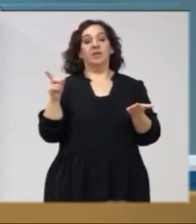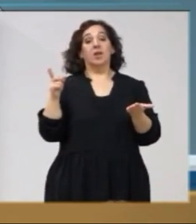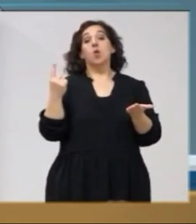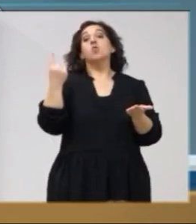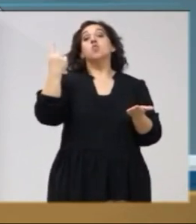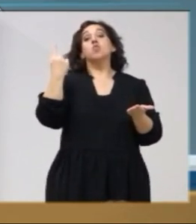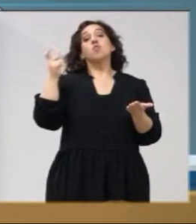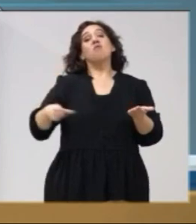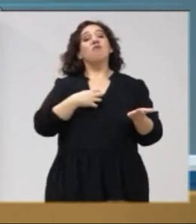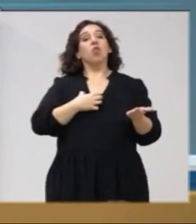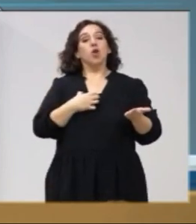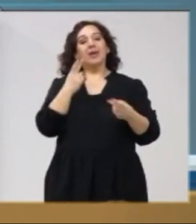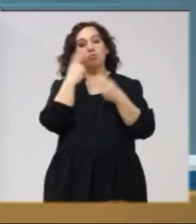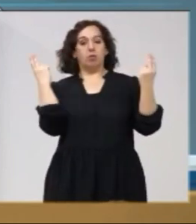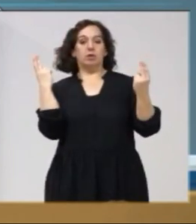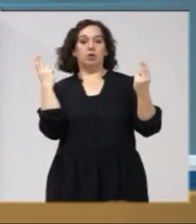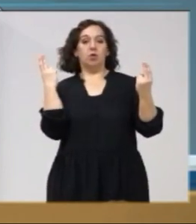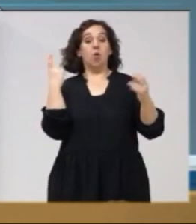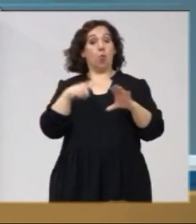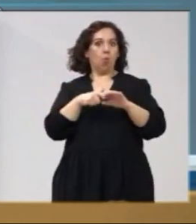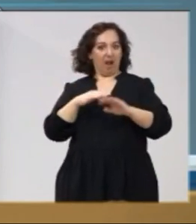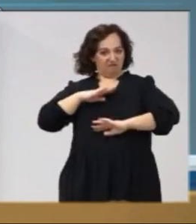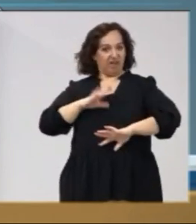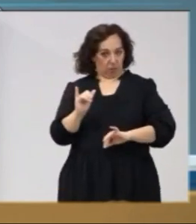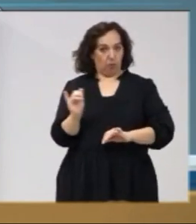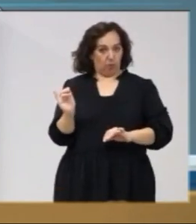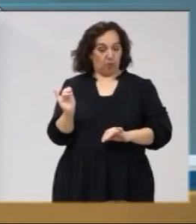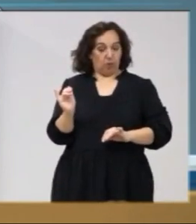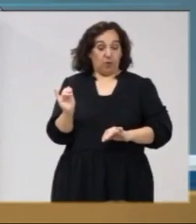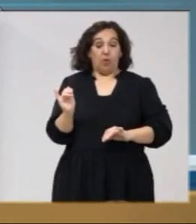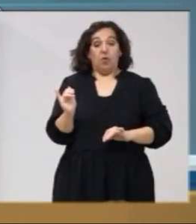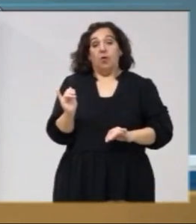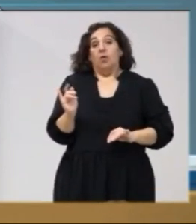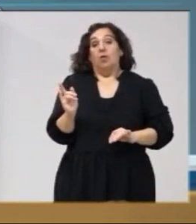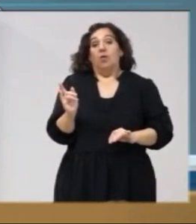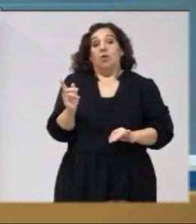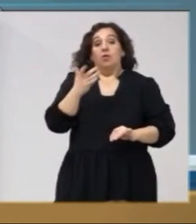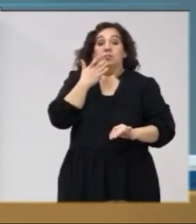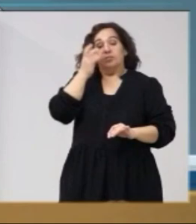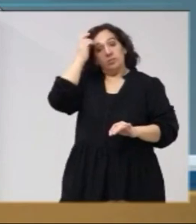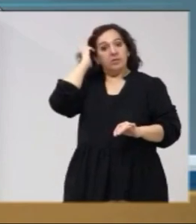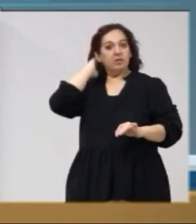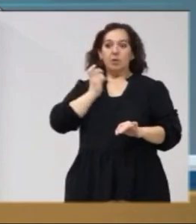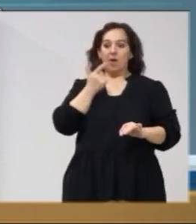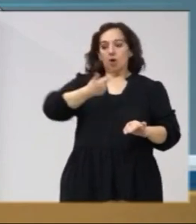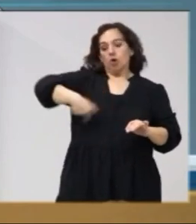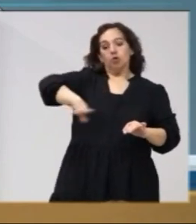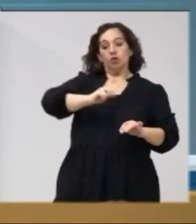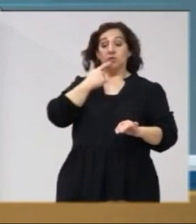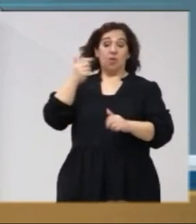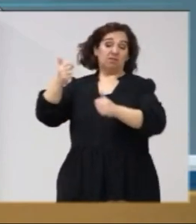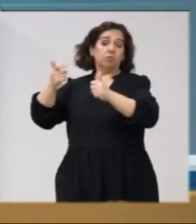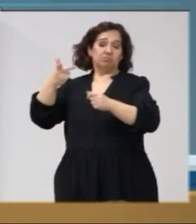un funcionario público cualificado y por oposición, puesto que nosotros no adjudicamos